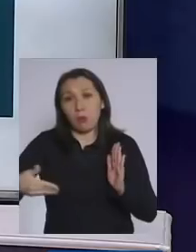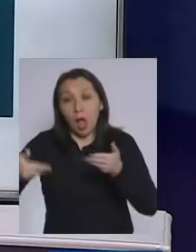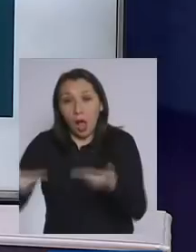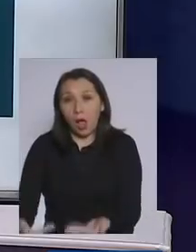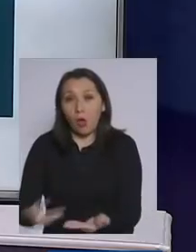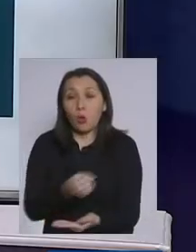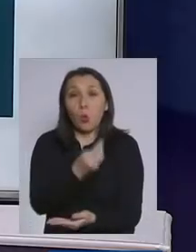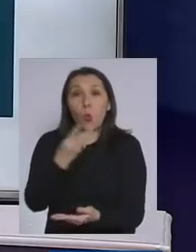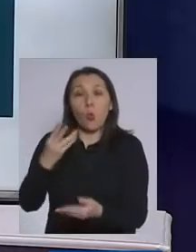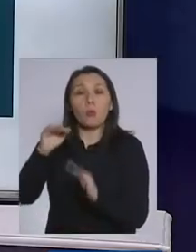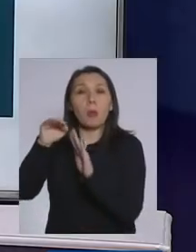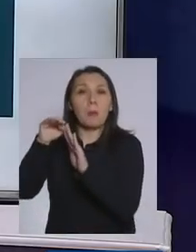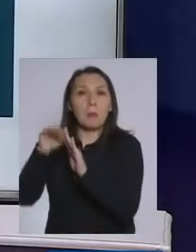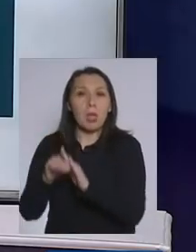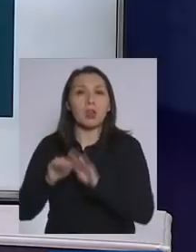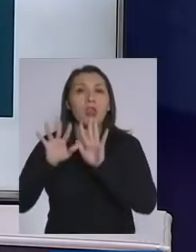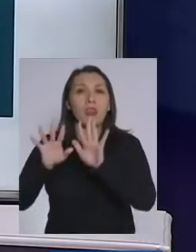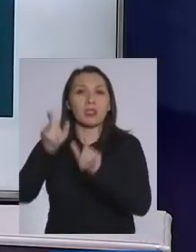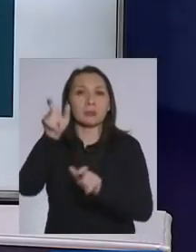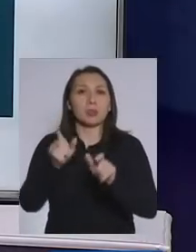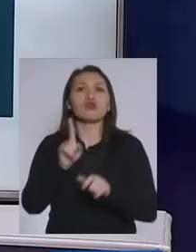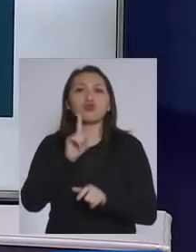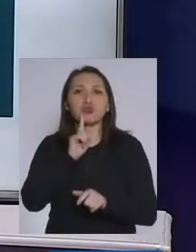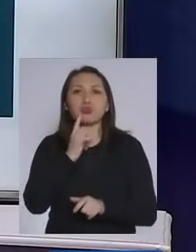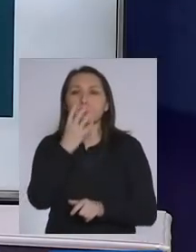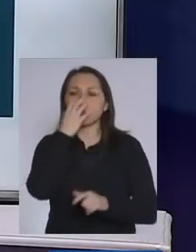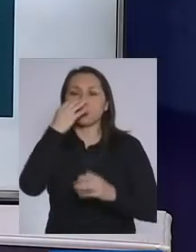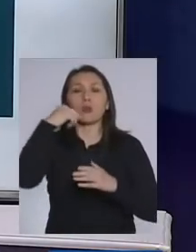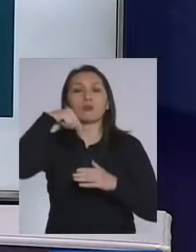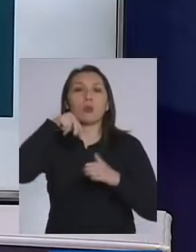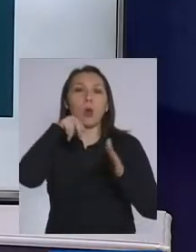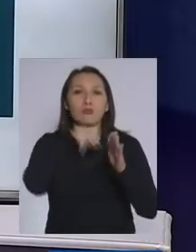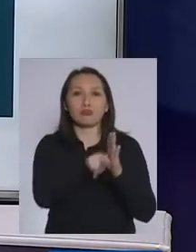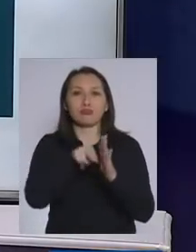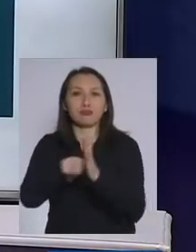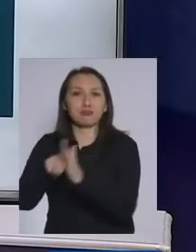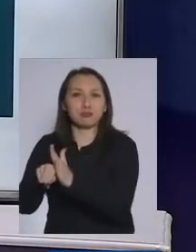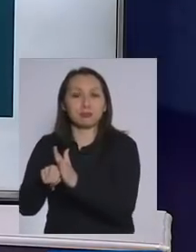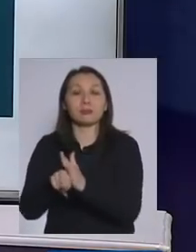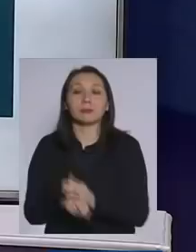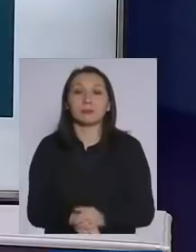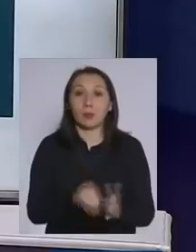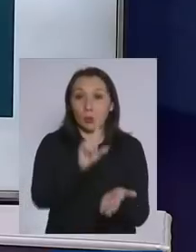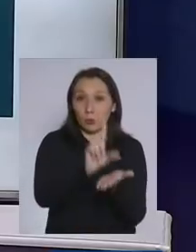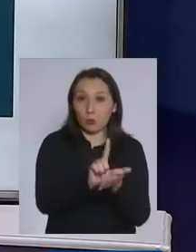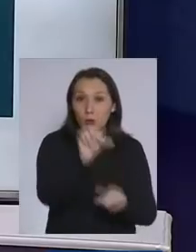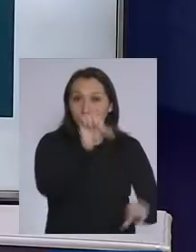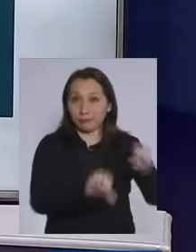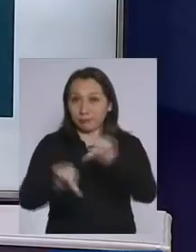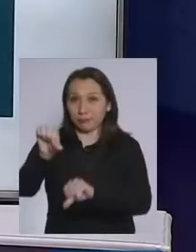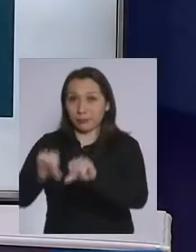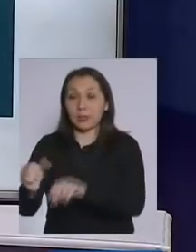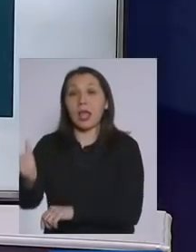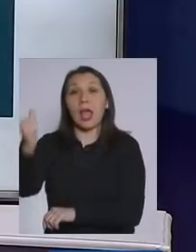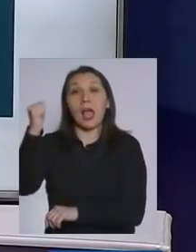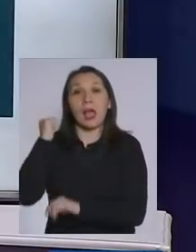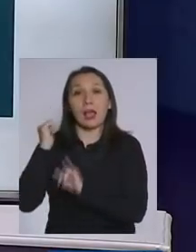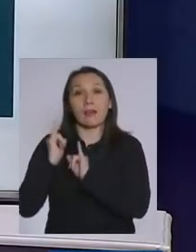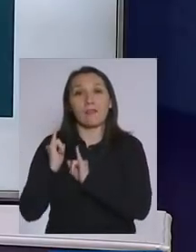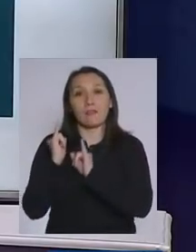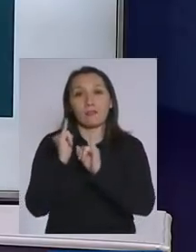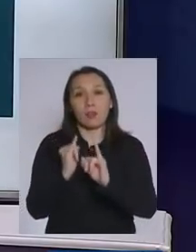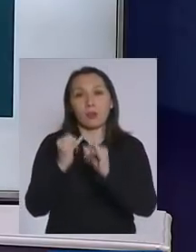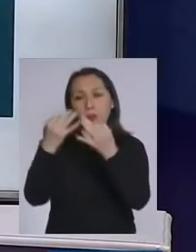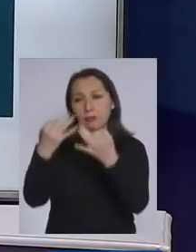esa cifra no supera las 10 personas. En cuanto a la red de laboratorios, ayer se informaron